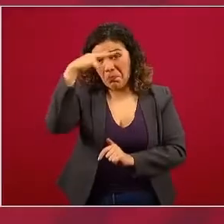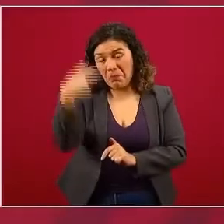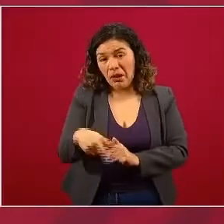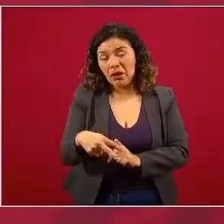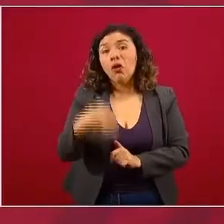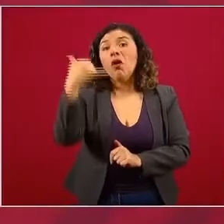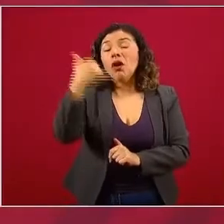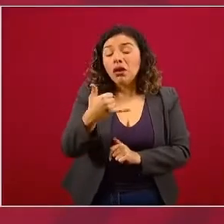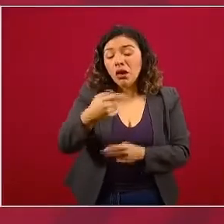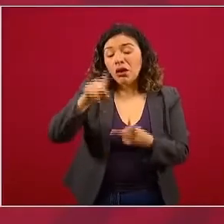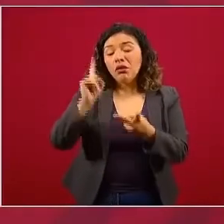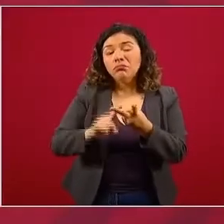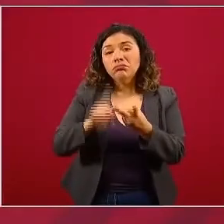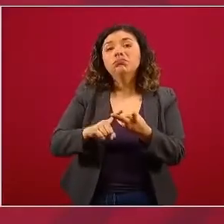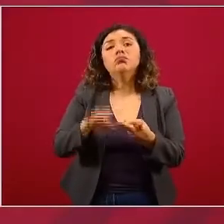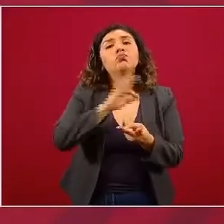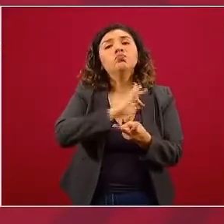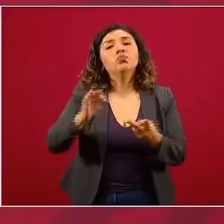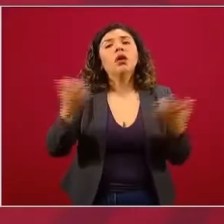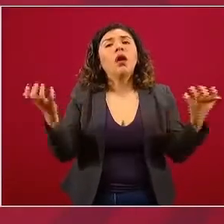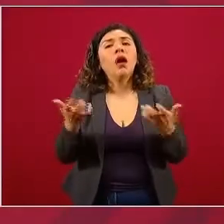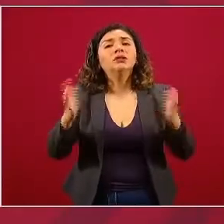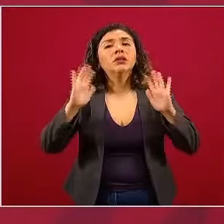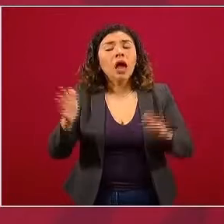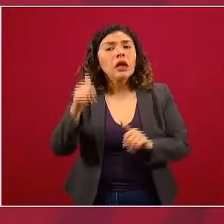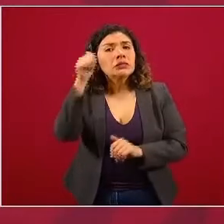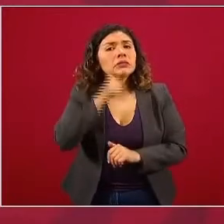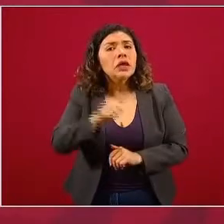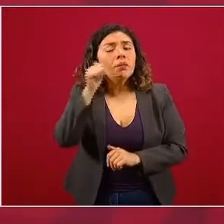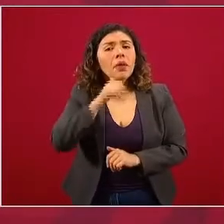y segundo, hemos logrado